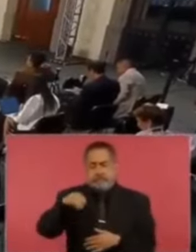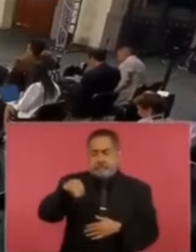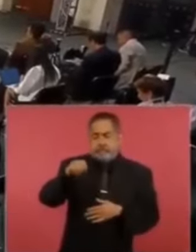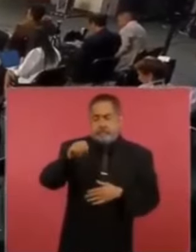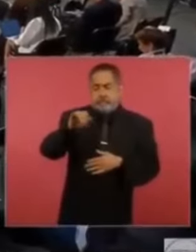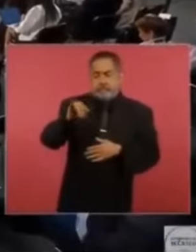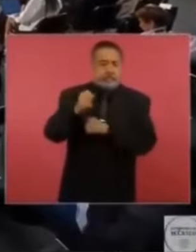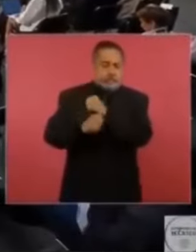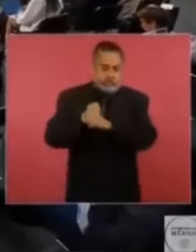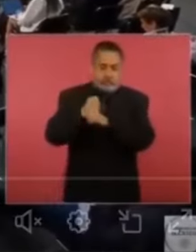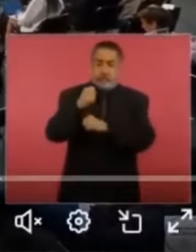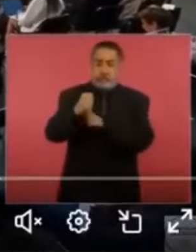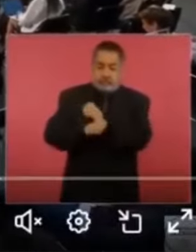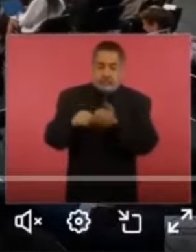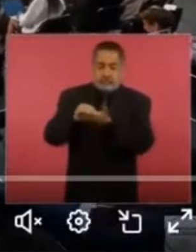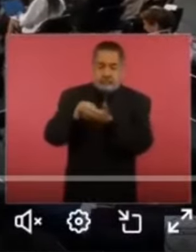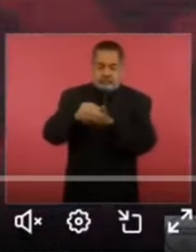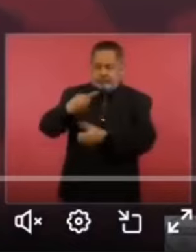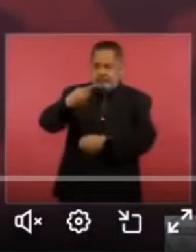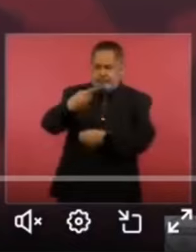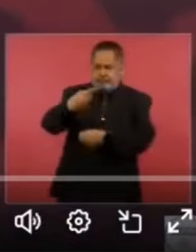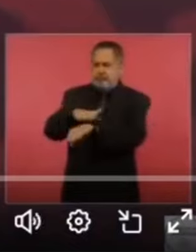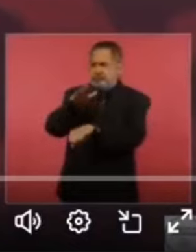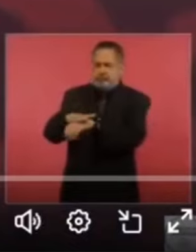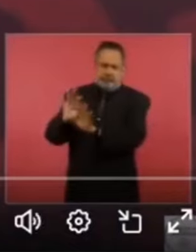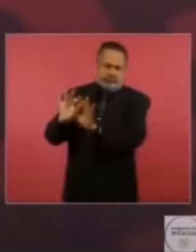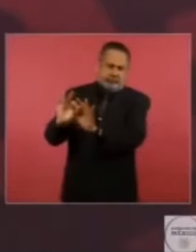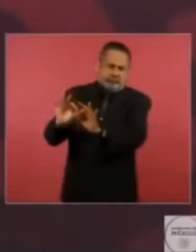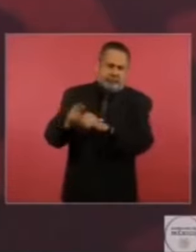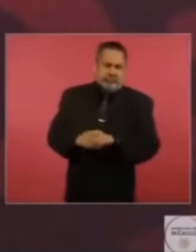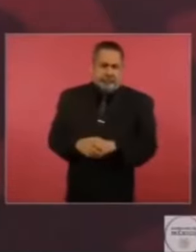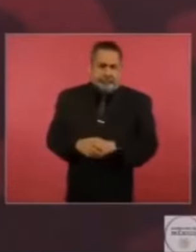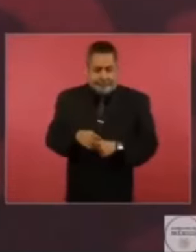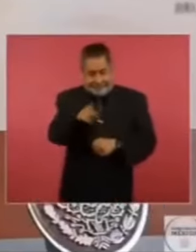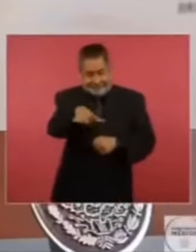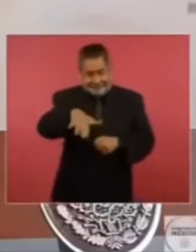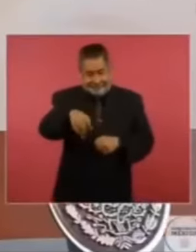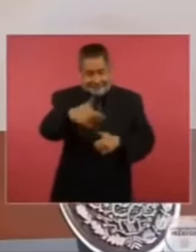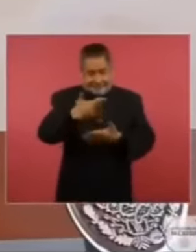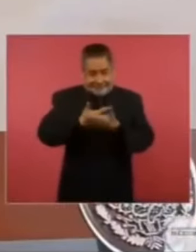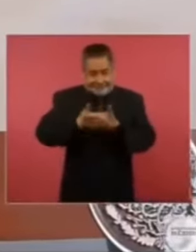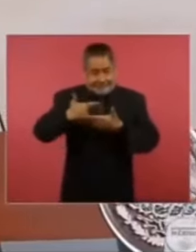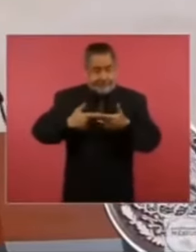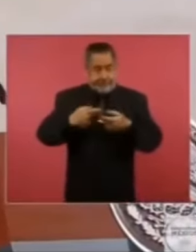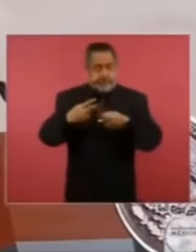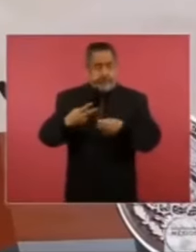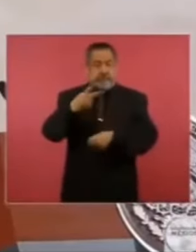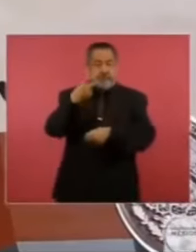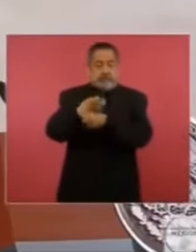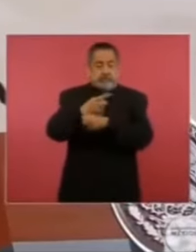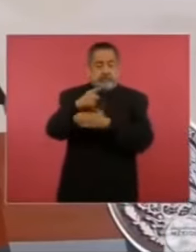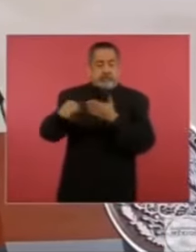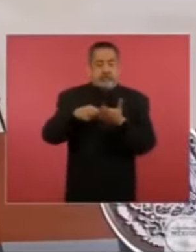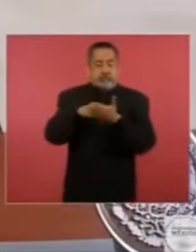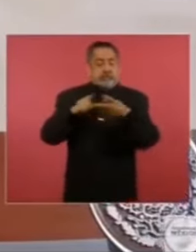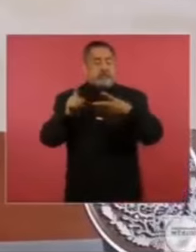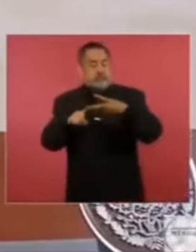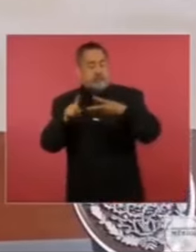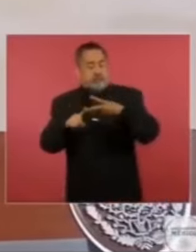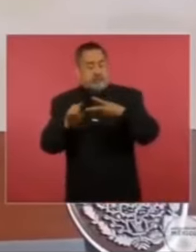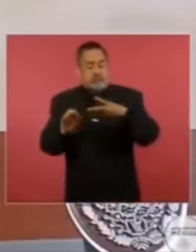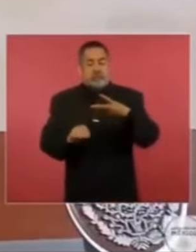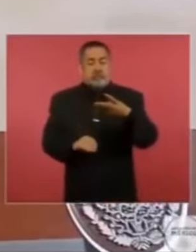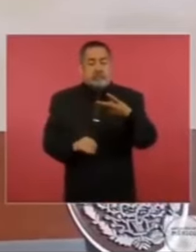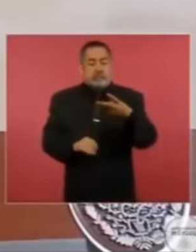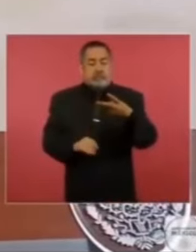pongo que est un poco más la pantalla en esta encuesta lo ponen en segundo lugar